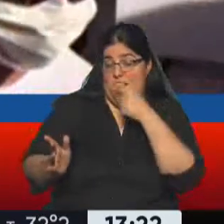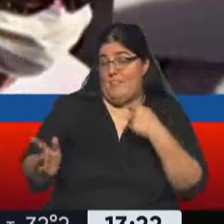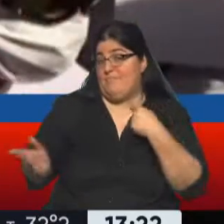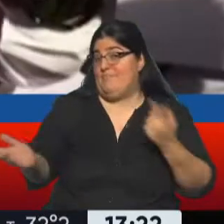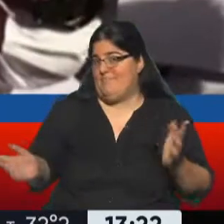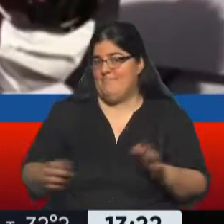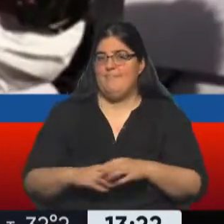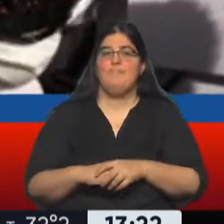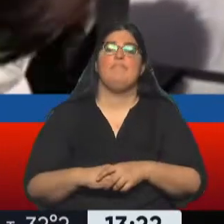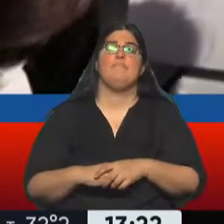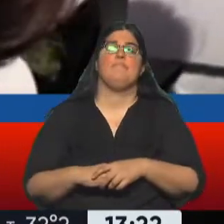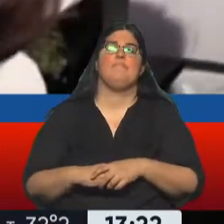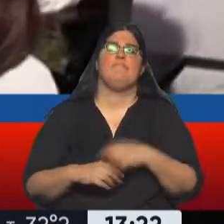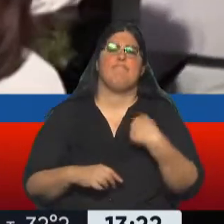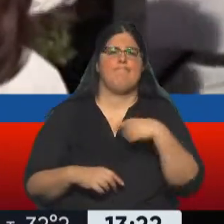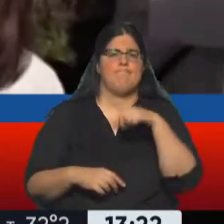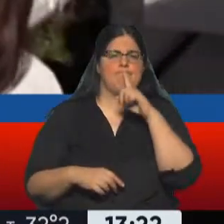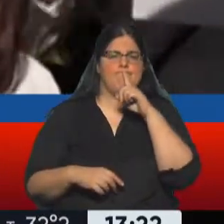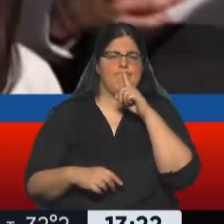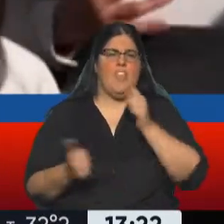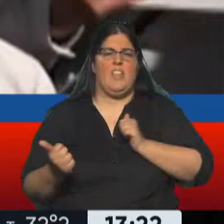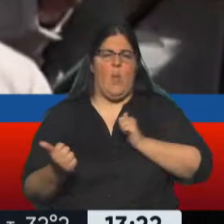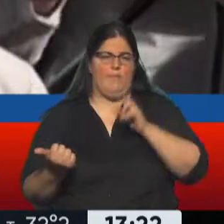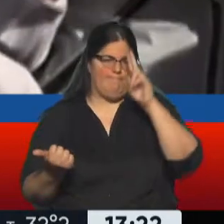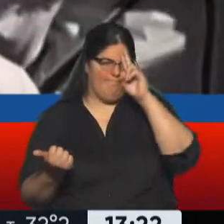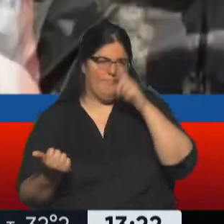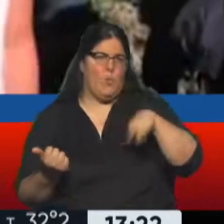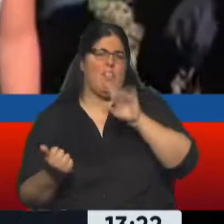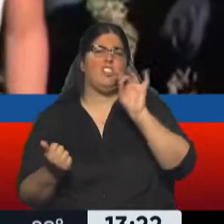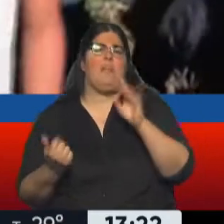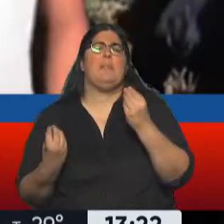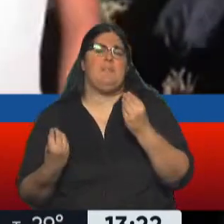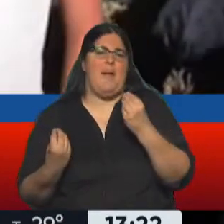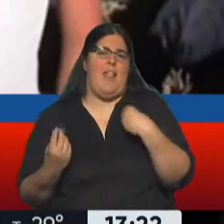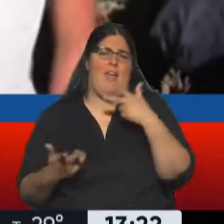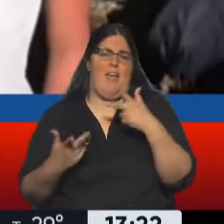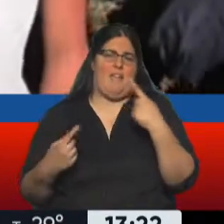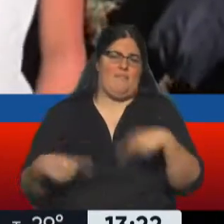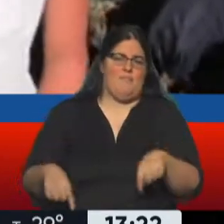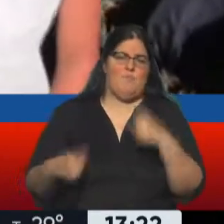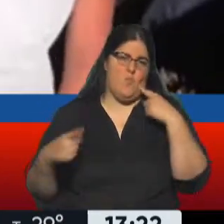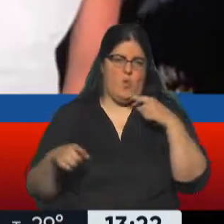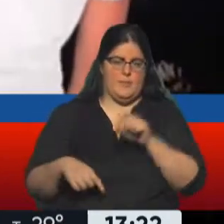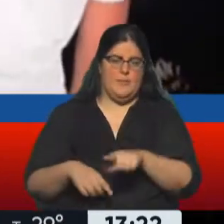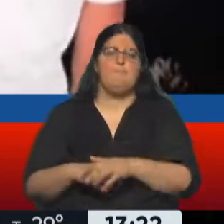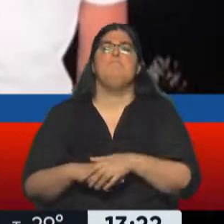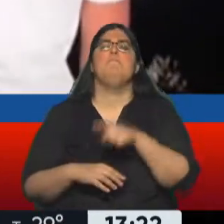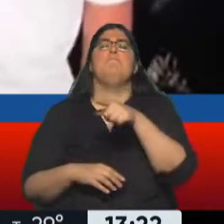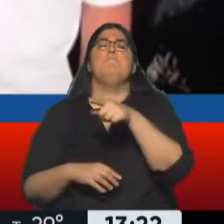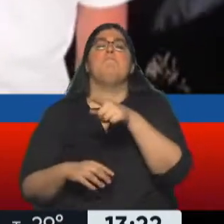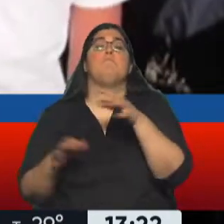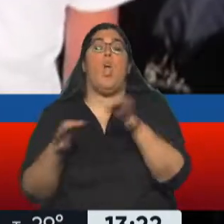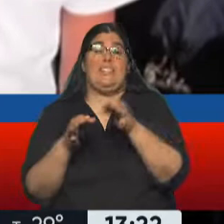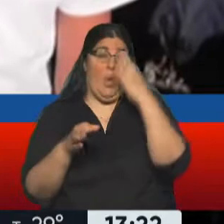No callaré ni respetaré esa dictadura. Ustedes sí que sirven solo para robar y hablar basura. Fuera de la isla se